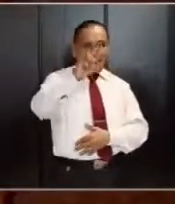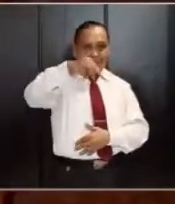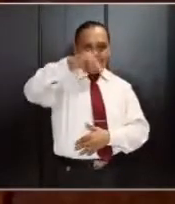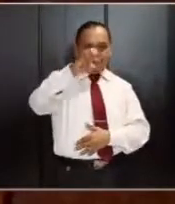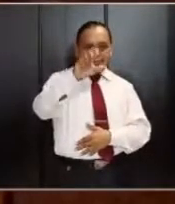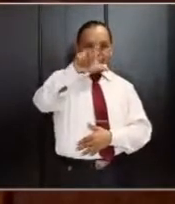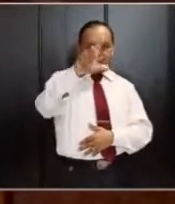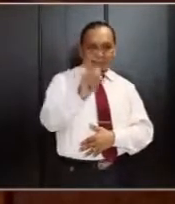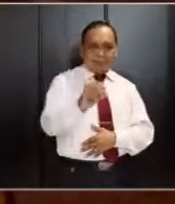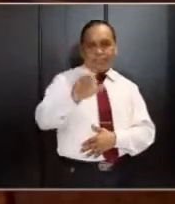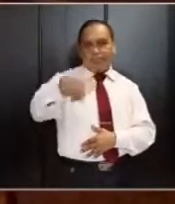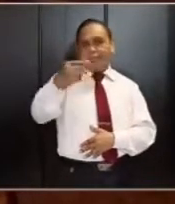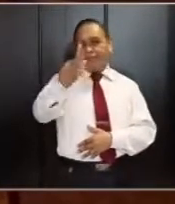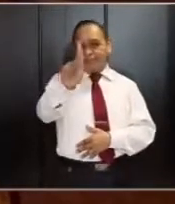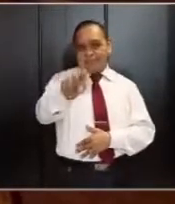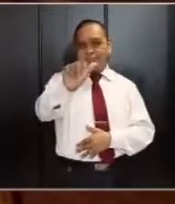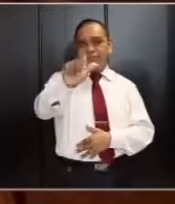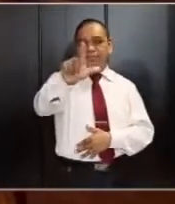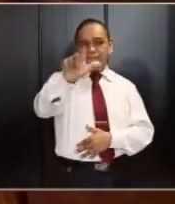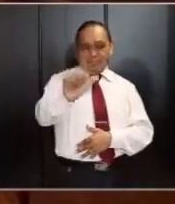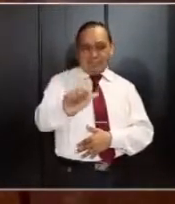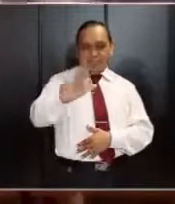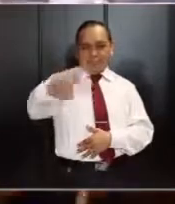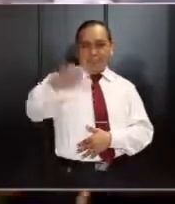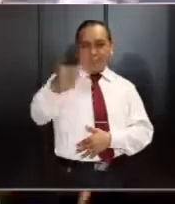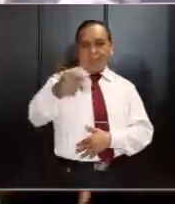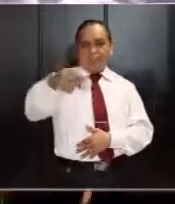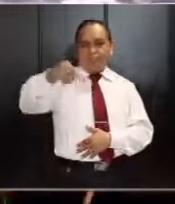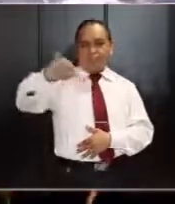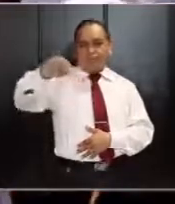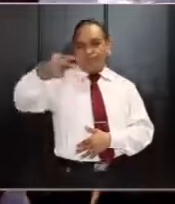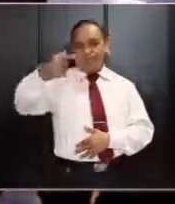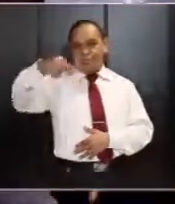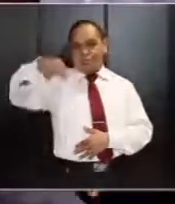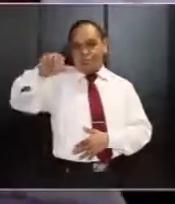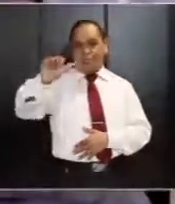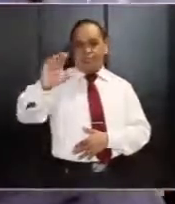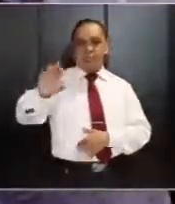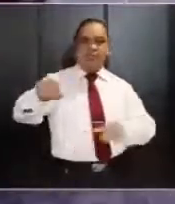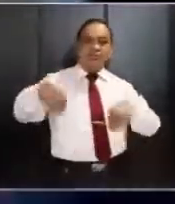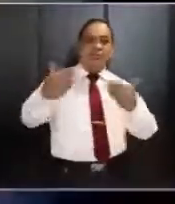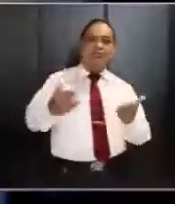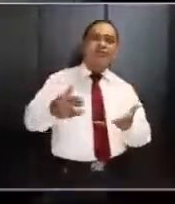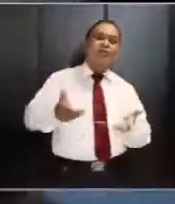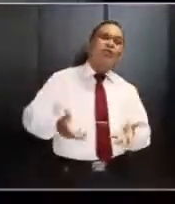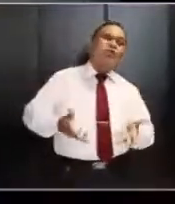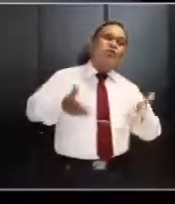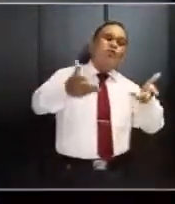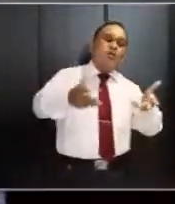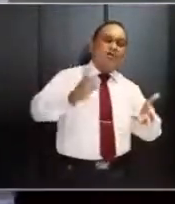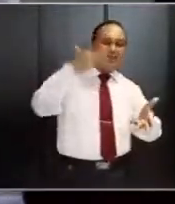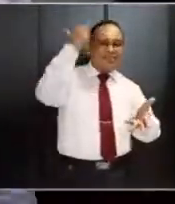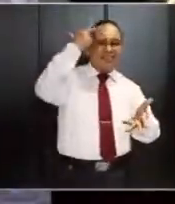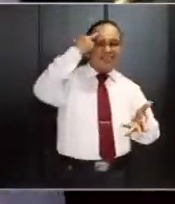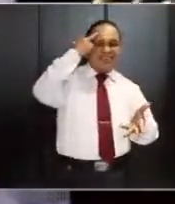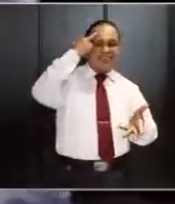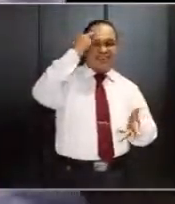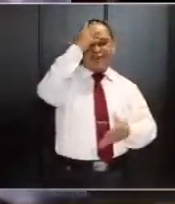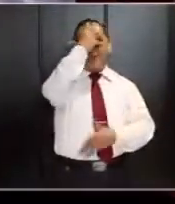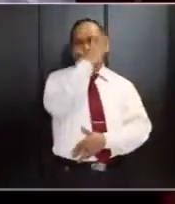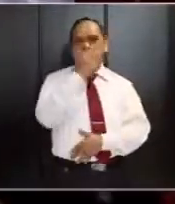Calá, de Héroes, de Nacozari, de Ignacio Zaragoza, de Camino Real. Fue muy bonito estar con